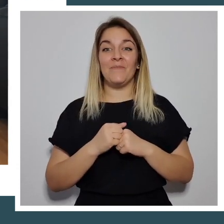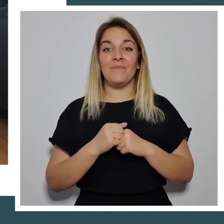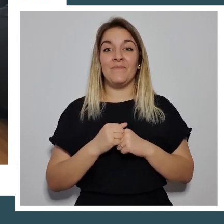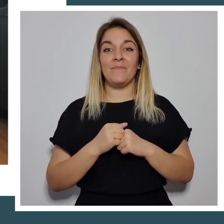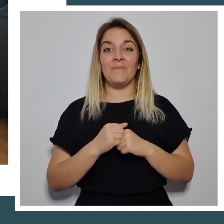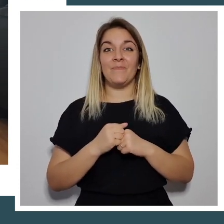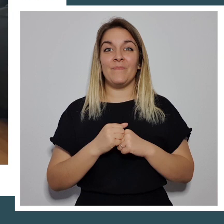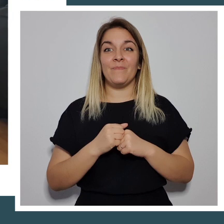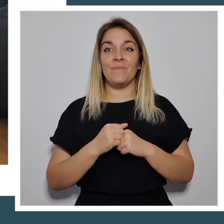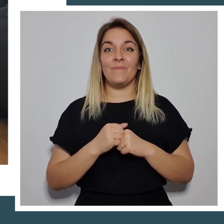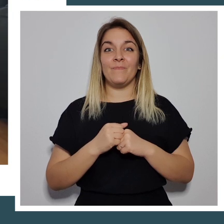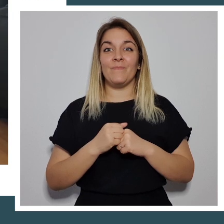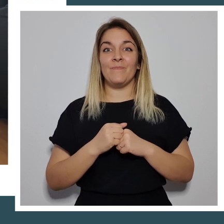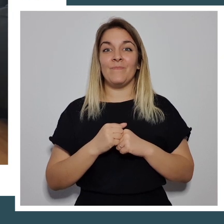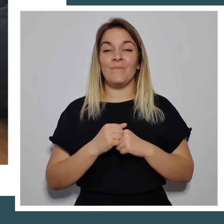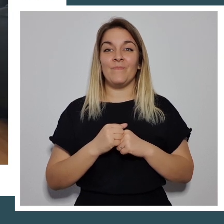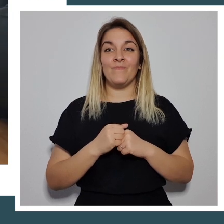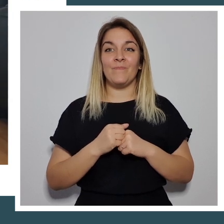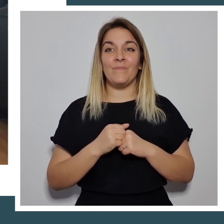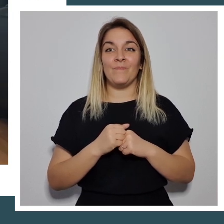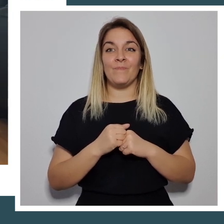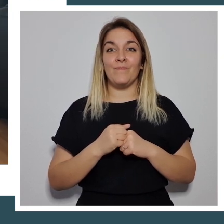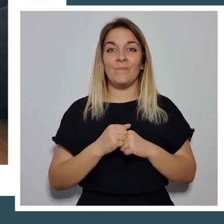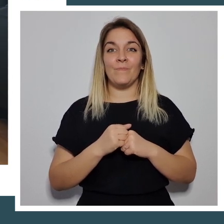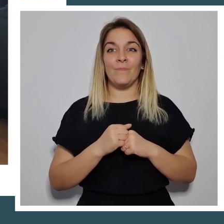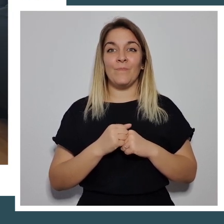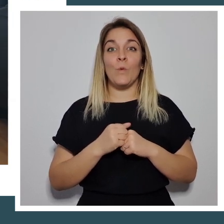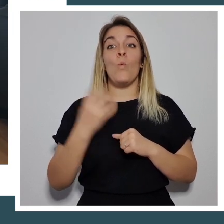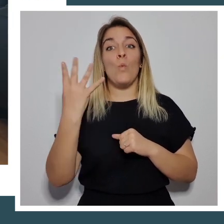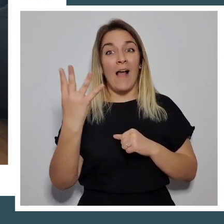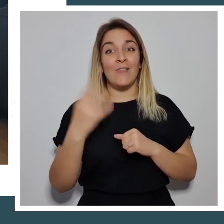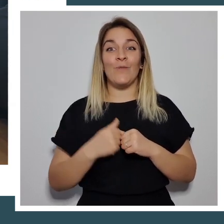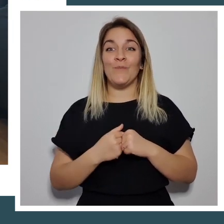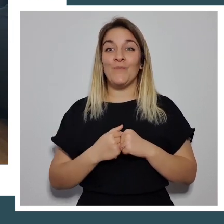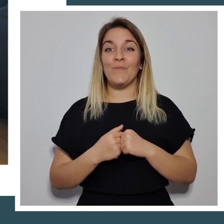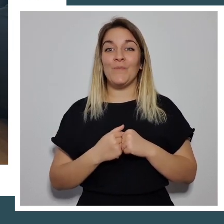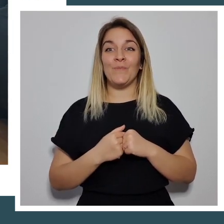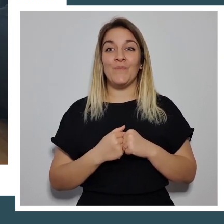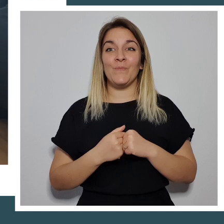4,